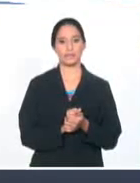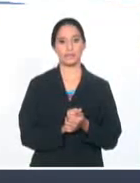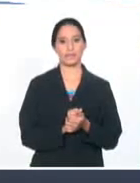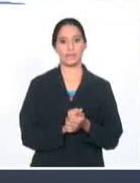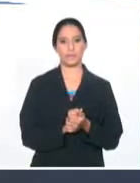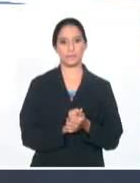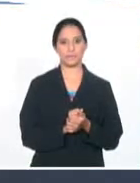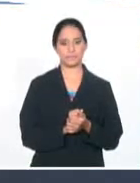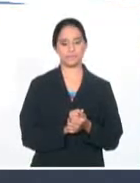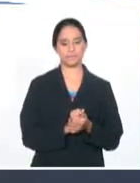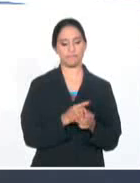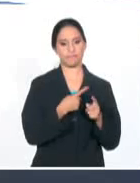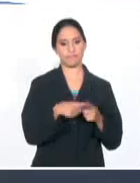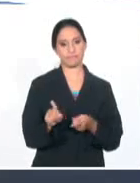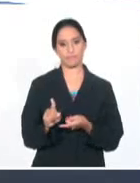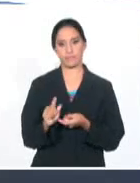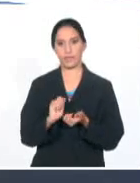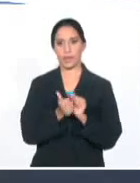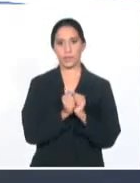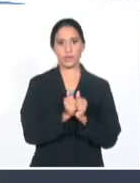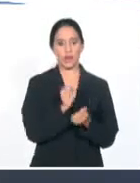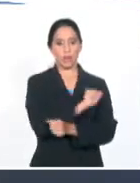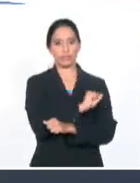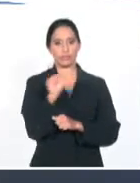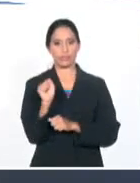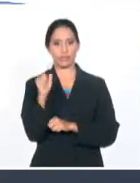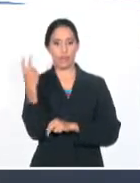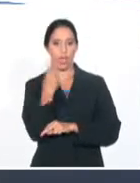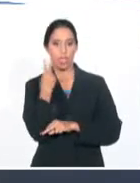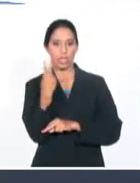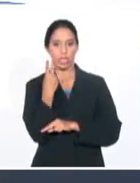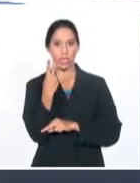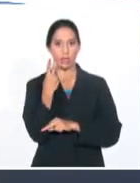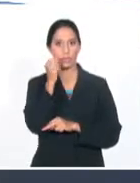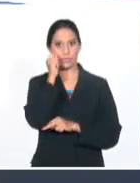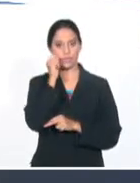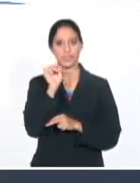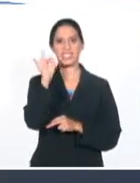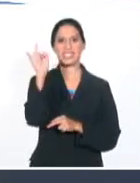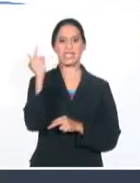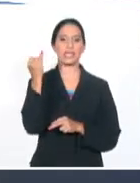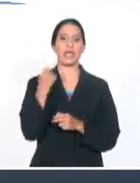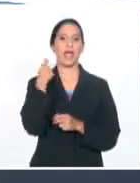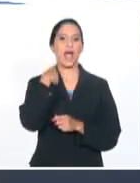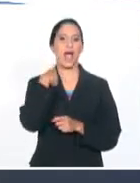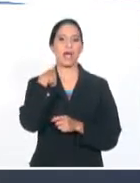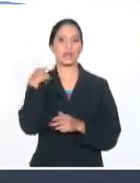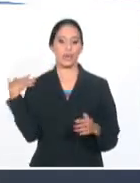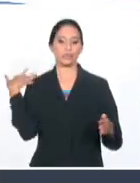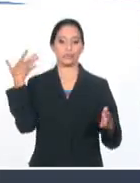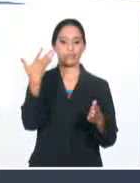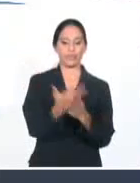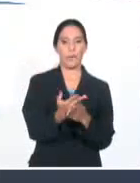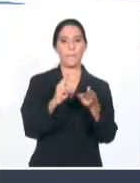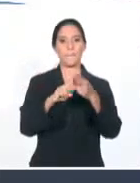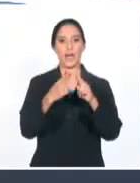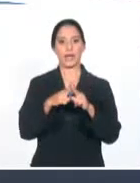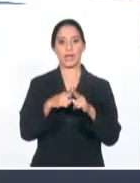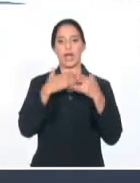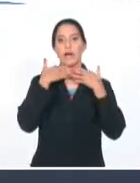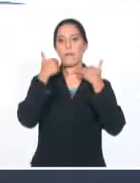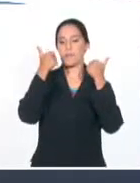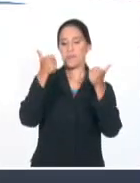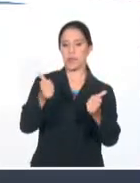Los multicampeones Omar Durán y Junior Quindelán llevan 7 años formando una pareja inseparable dentro y fuera de las